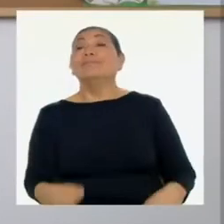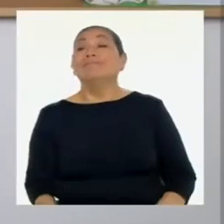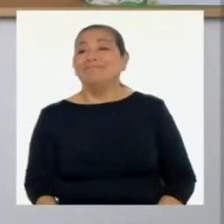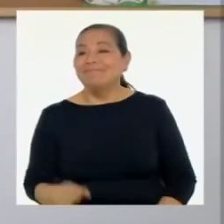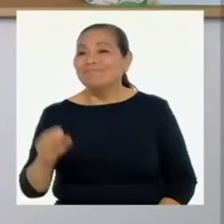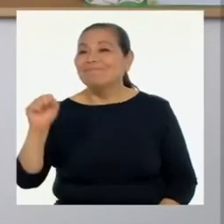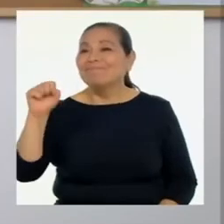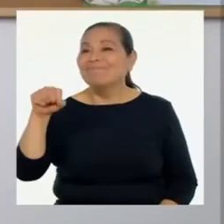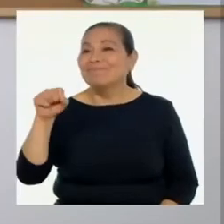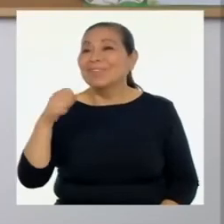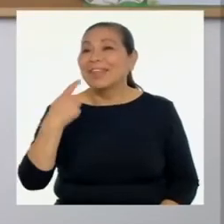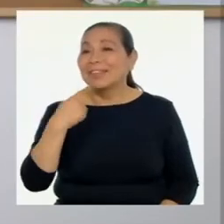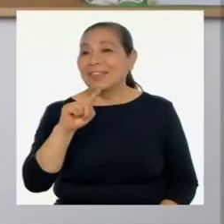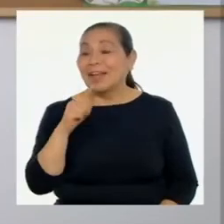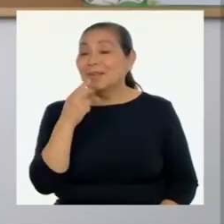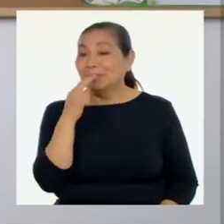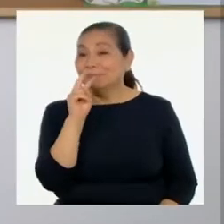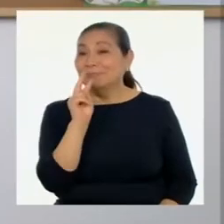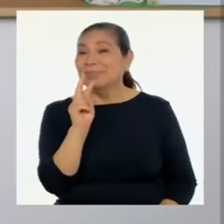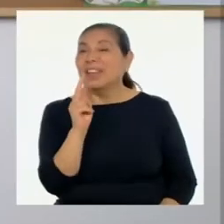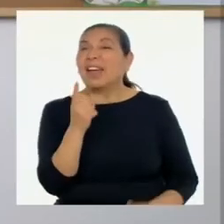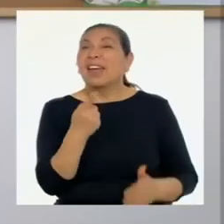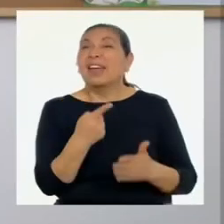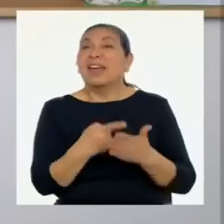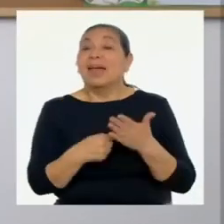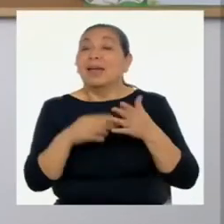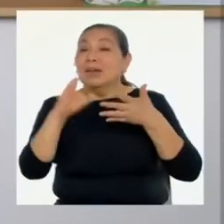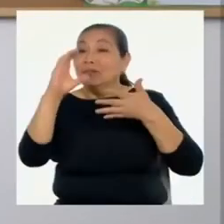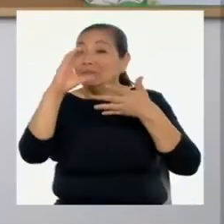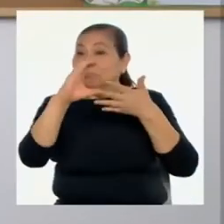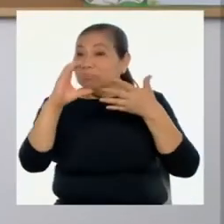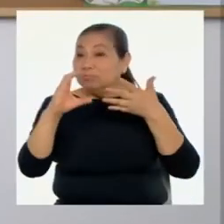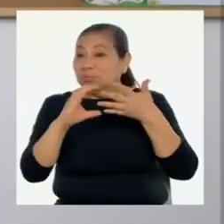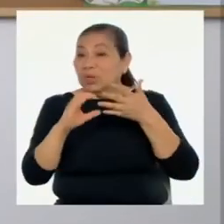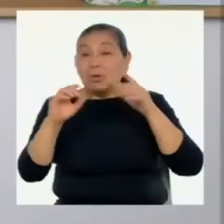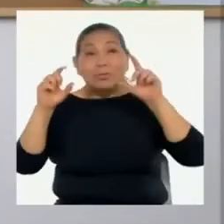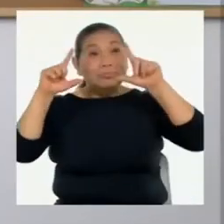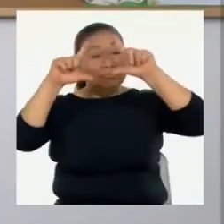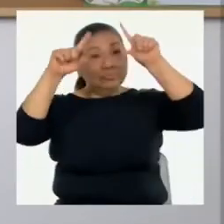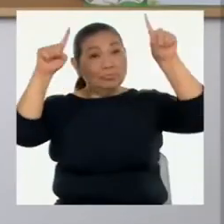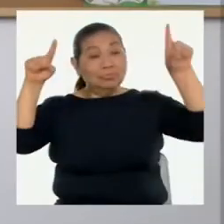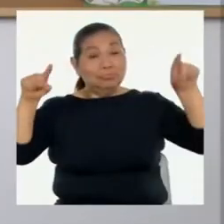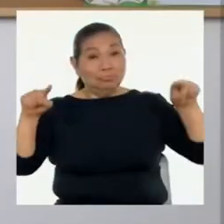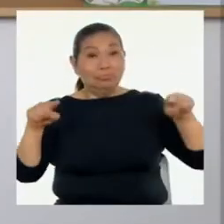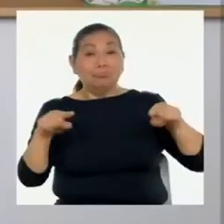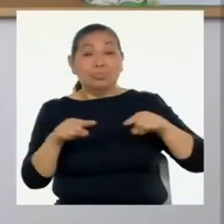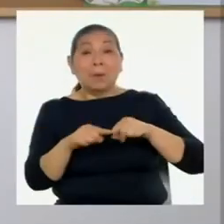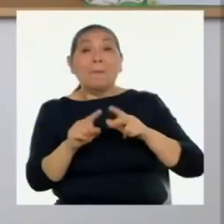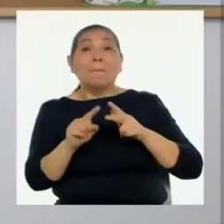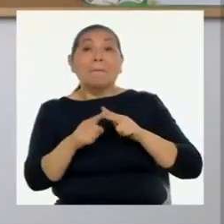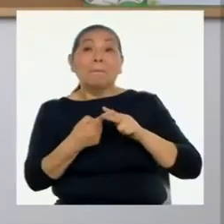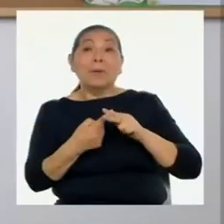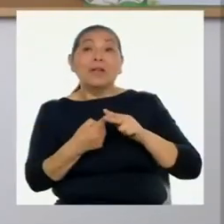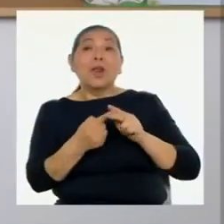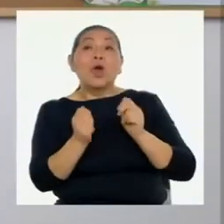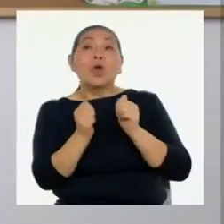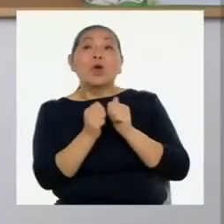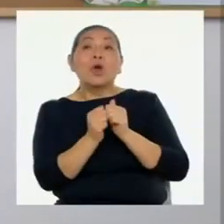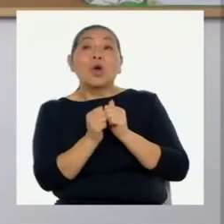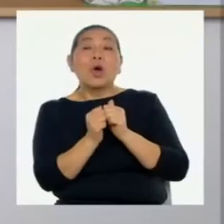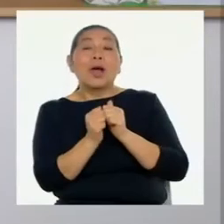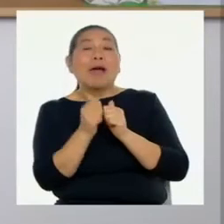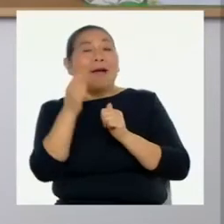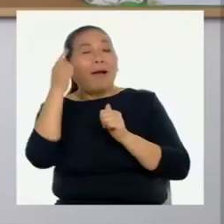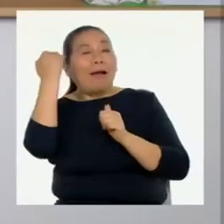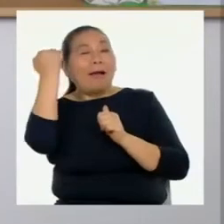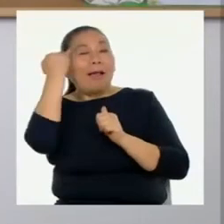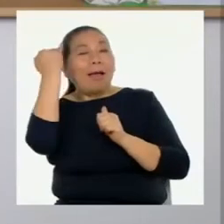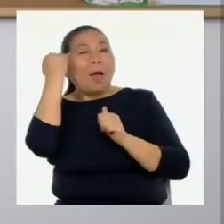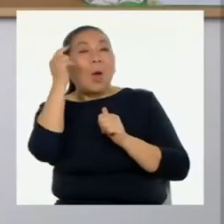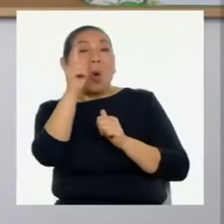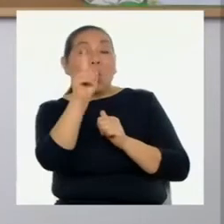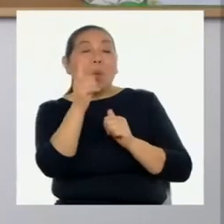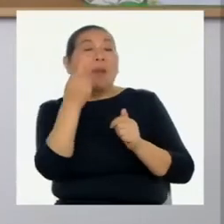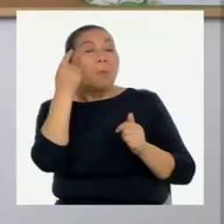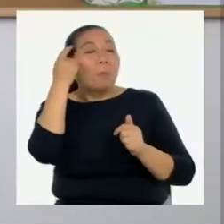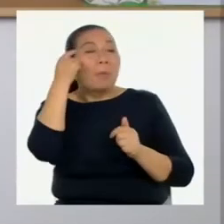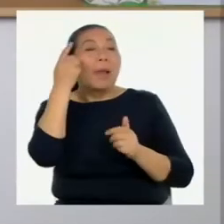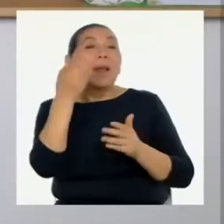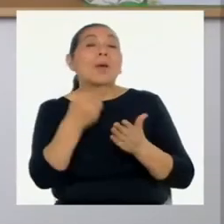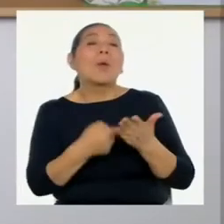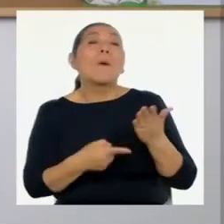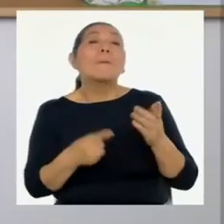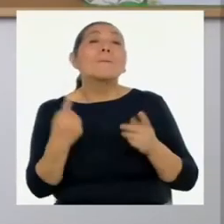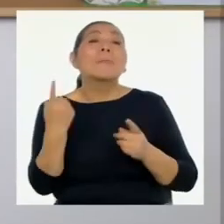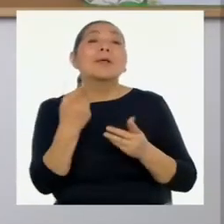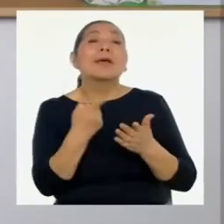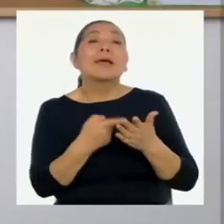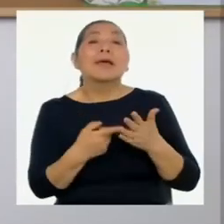Así es, Yanira. Ya que acabamos de ver qué características tiene un afiche, podemos empezar con la aventura de crear uno. ¿Qué